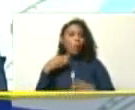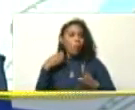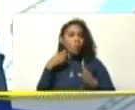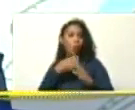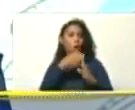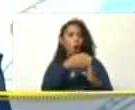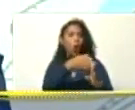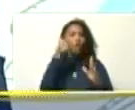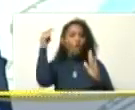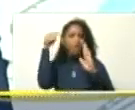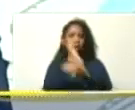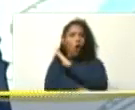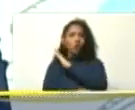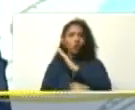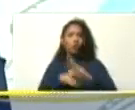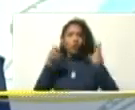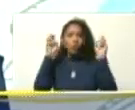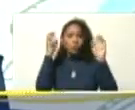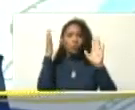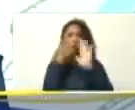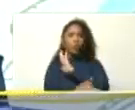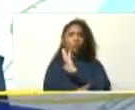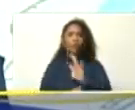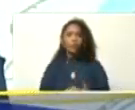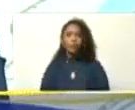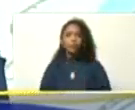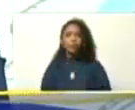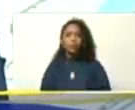en los temas, ¿verdad?